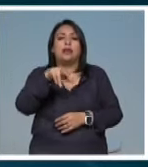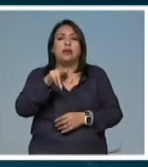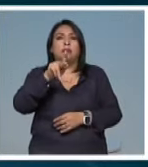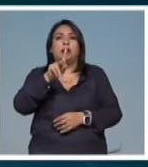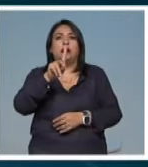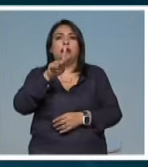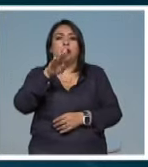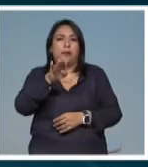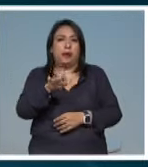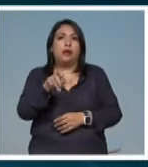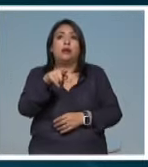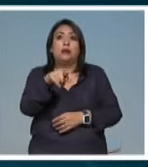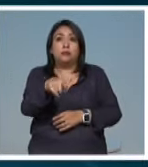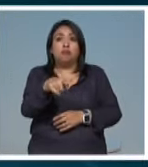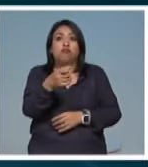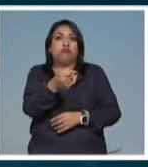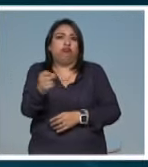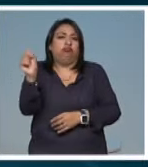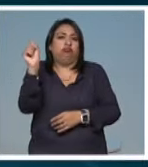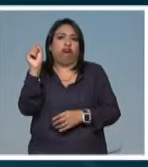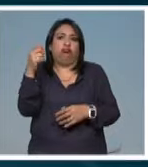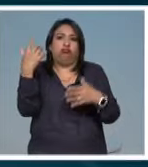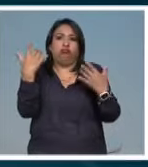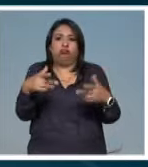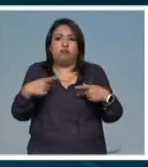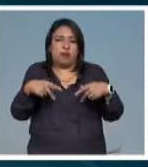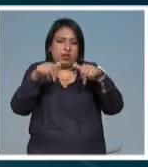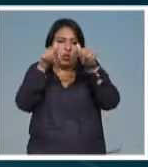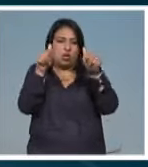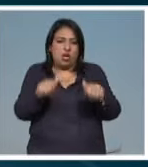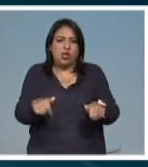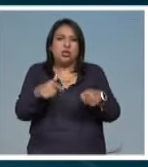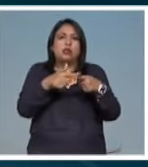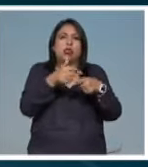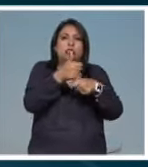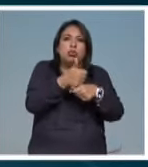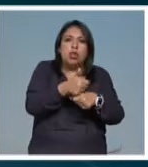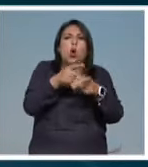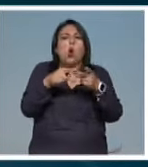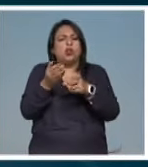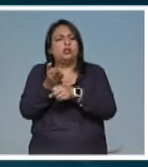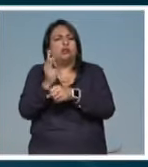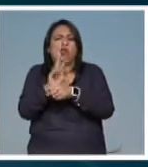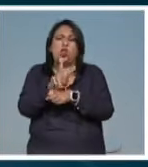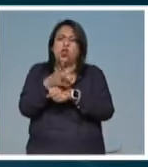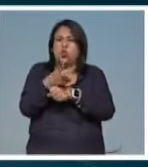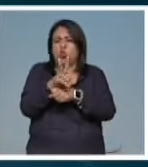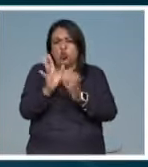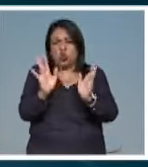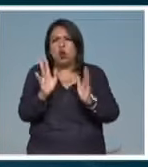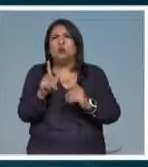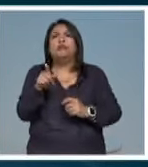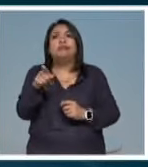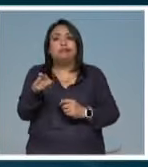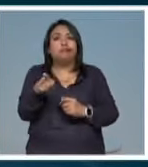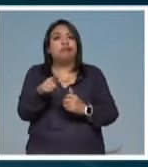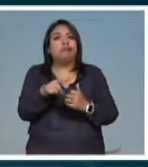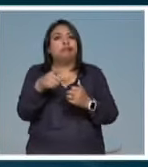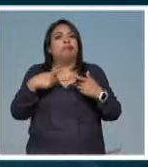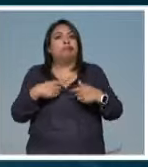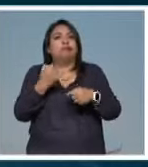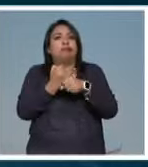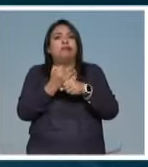Joaquín Pardavé, este gran artista, tanto dramático como comediante. Él encarnó